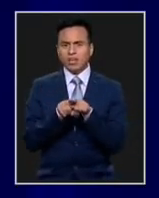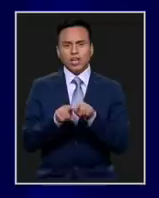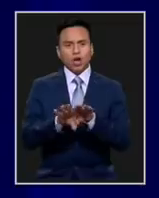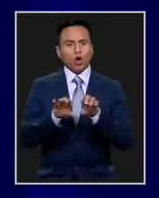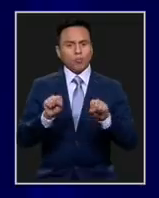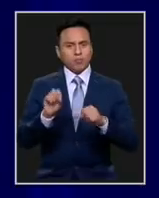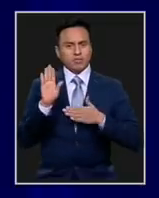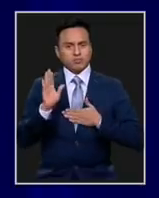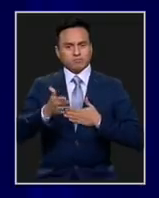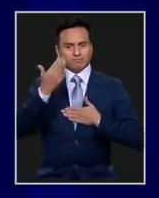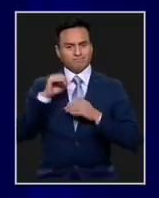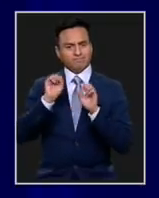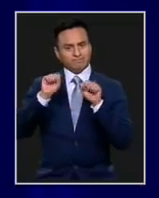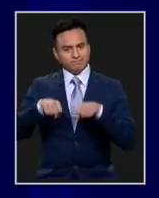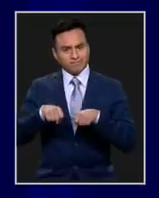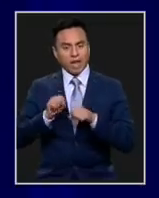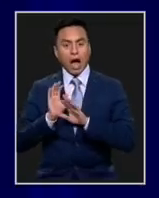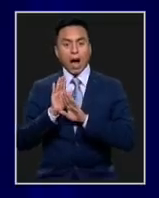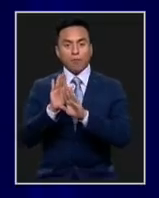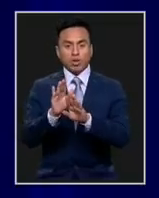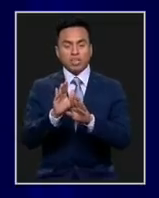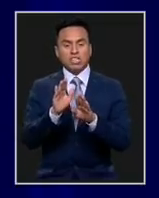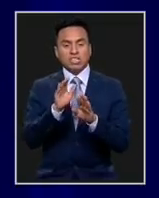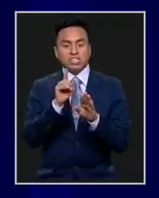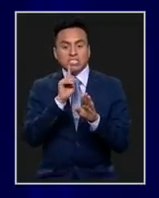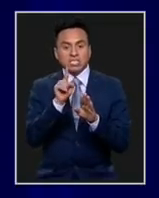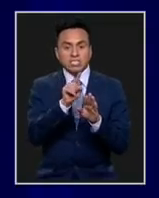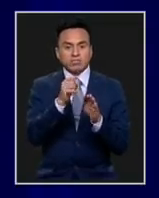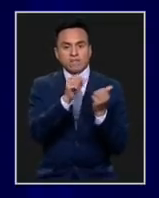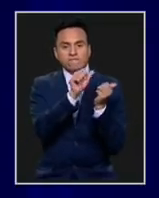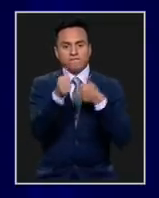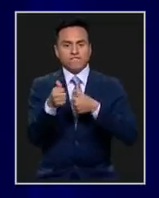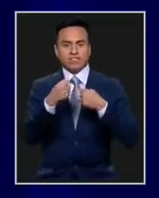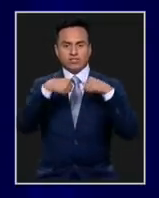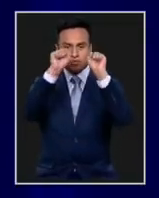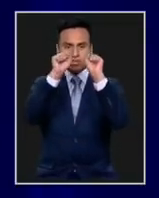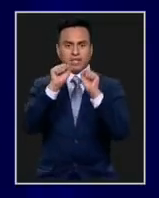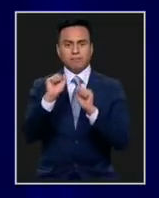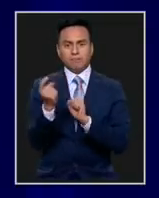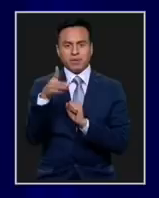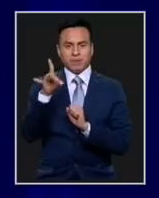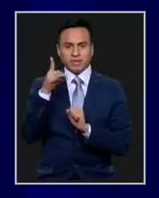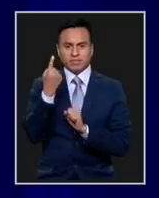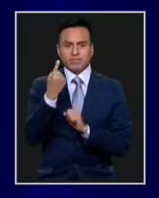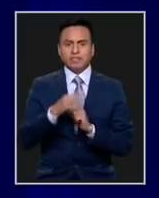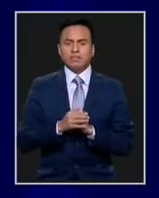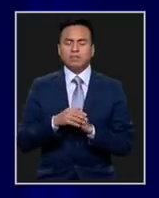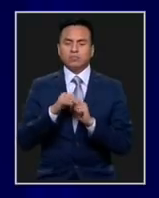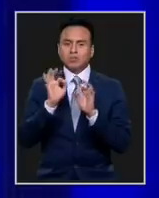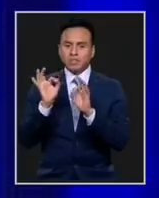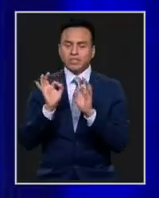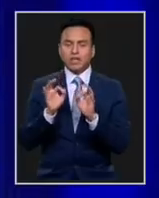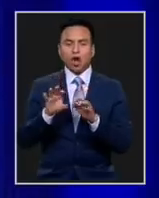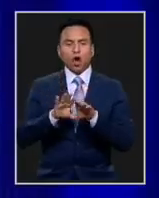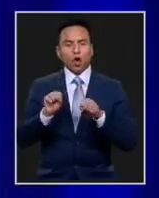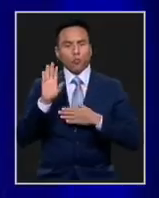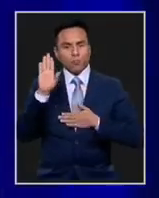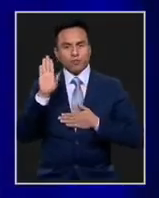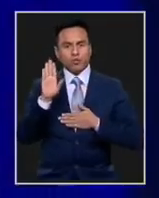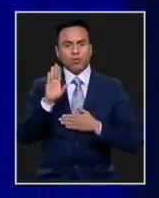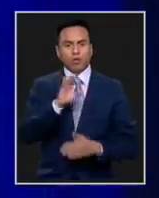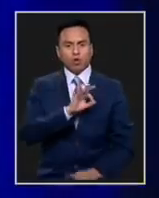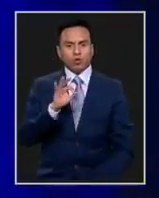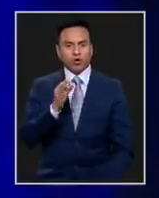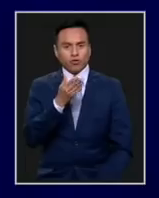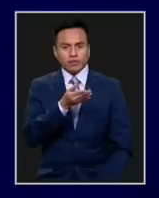compromiso que asumimos de apoyar a quien resulte vencedor en estas primarias. Bueno, justamente a propósito de ese compromiso, Manuel José